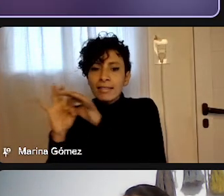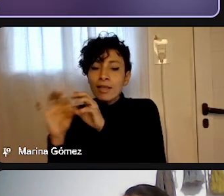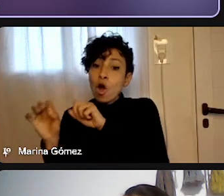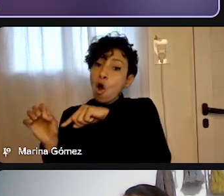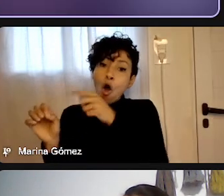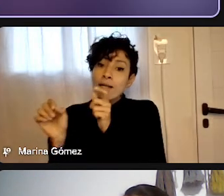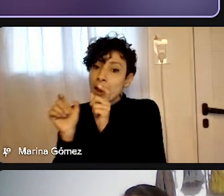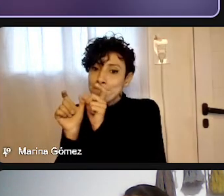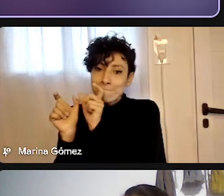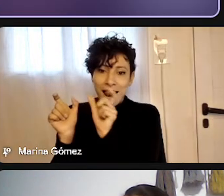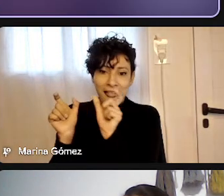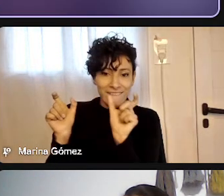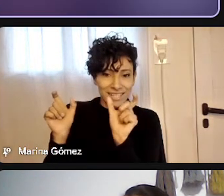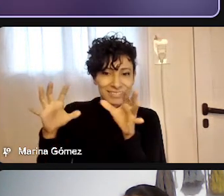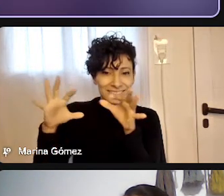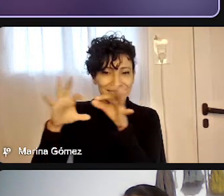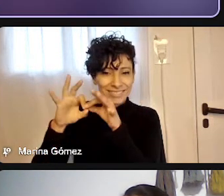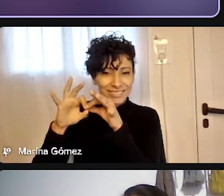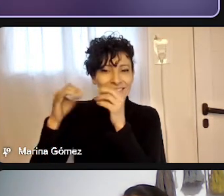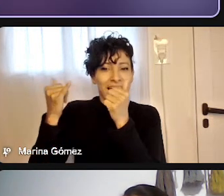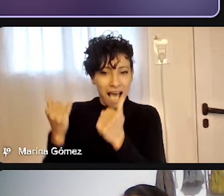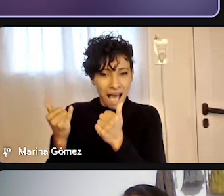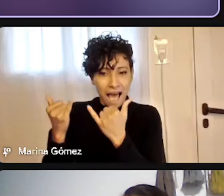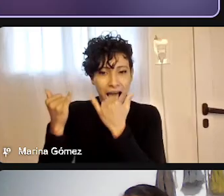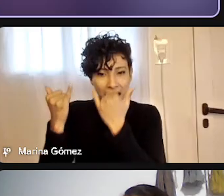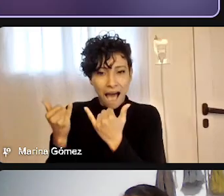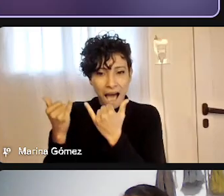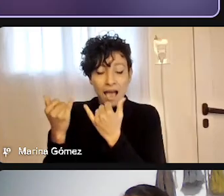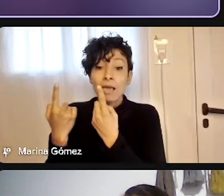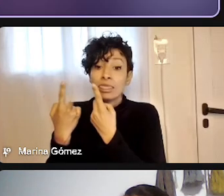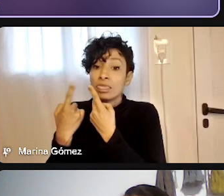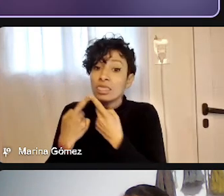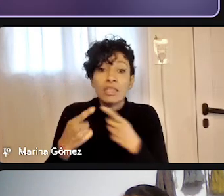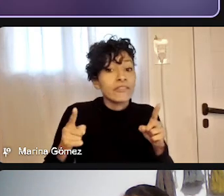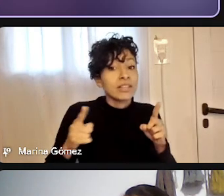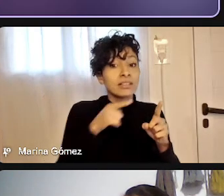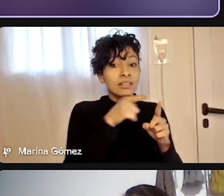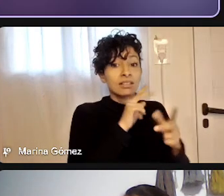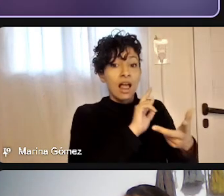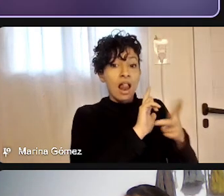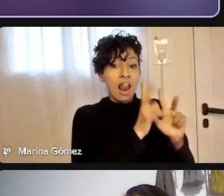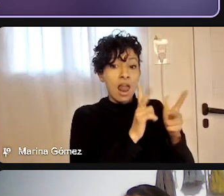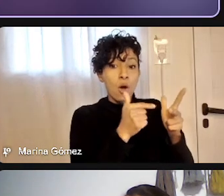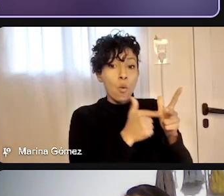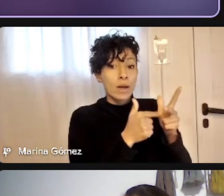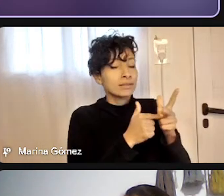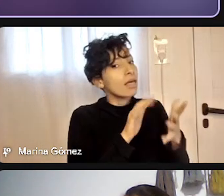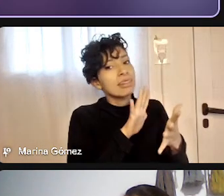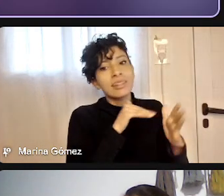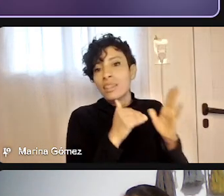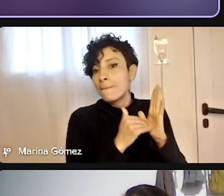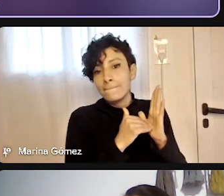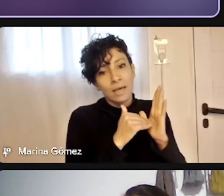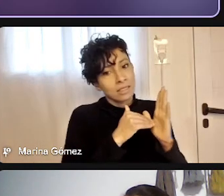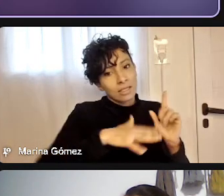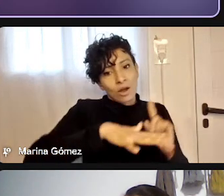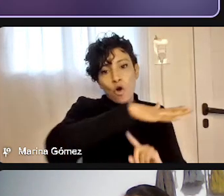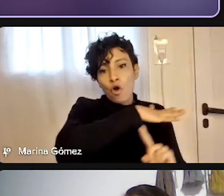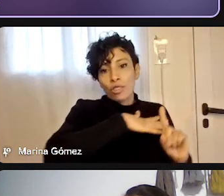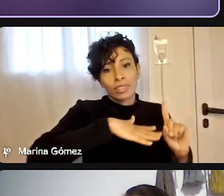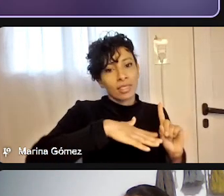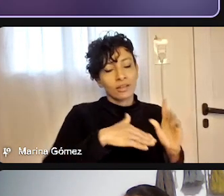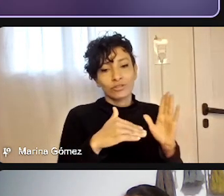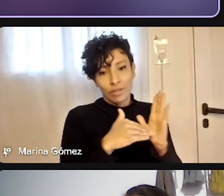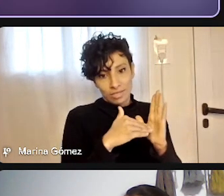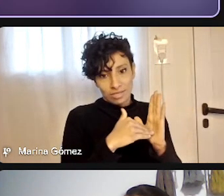palabras que forman esa oración. En el caso de lengua de señas, una seña depende del contexto, cuál es la seña a utilizar.